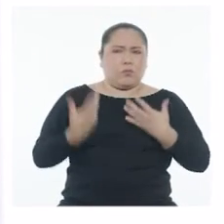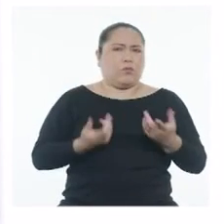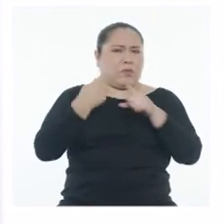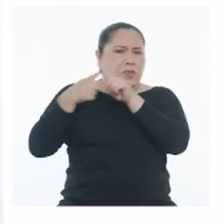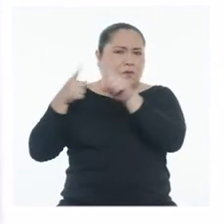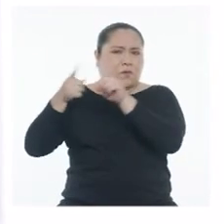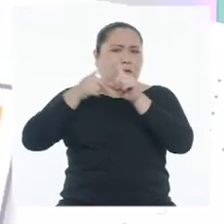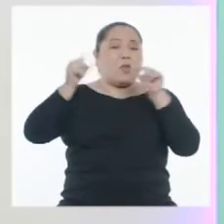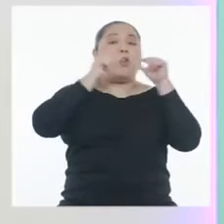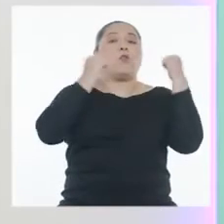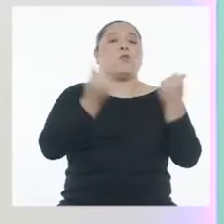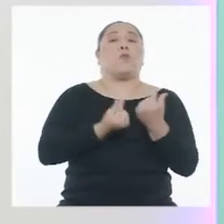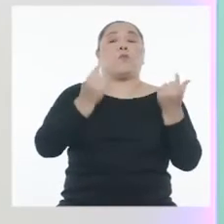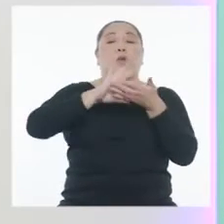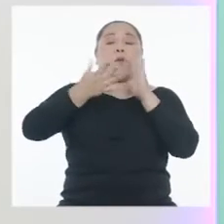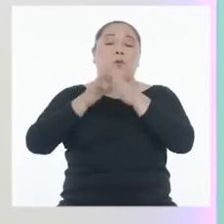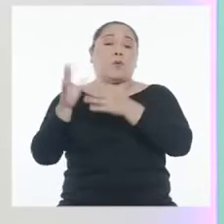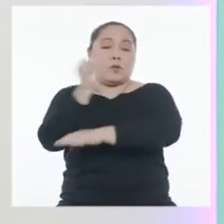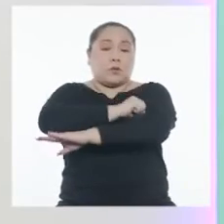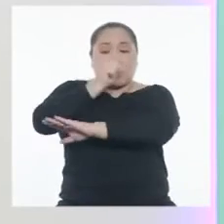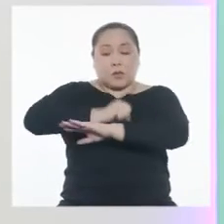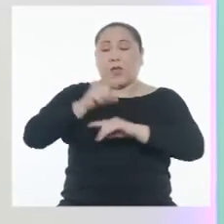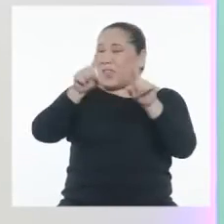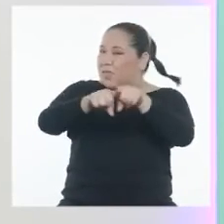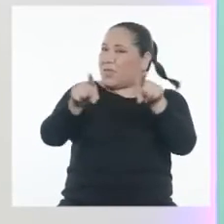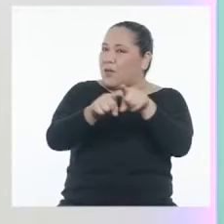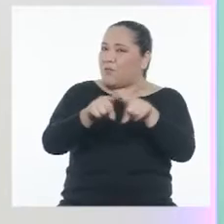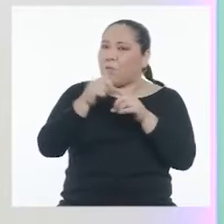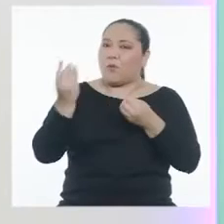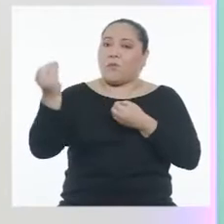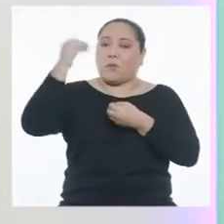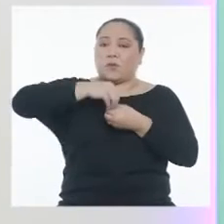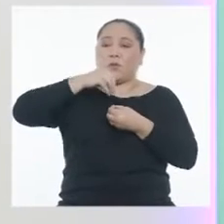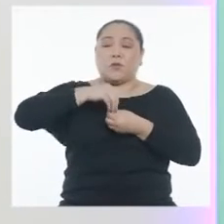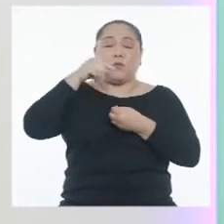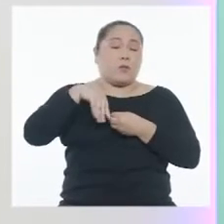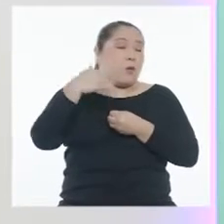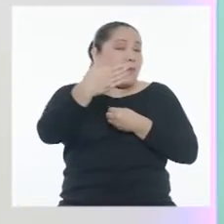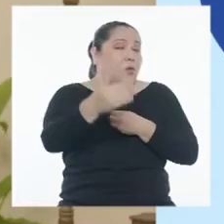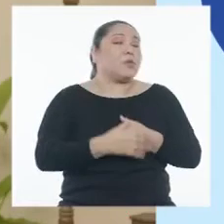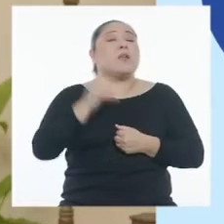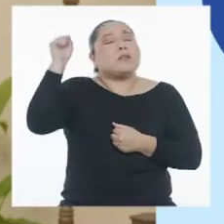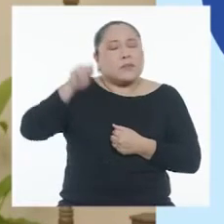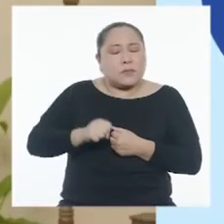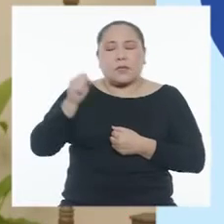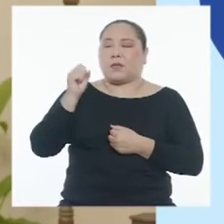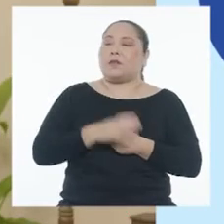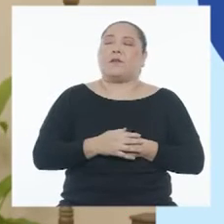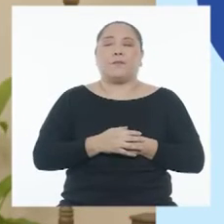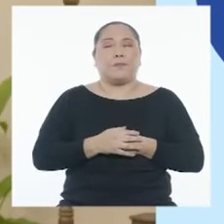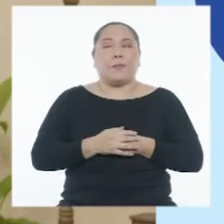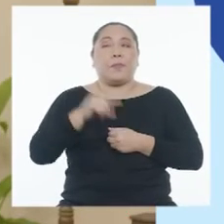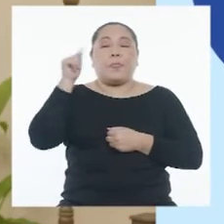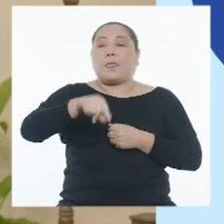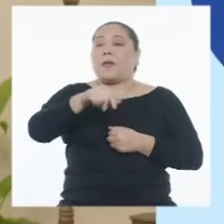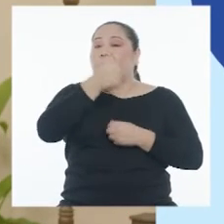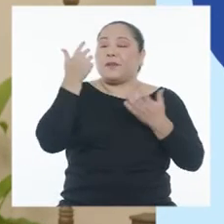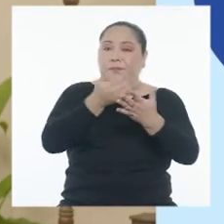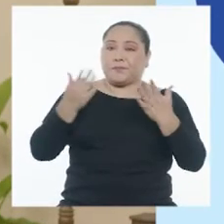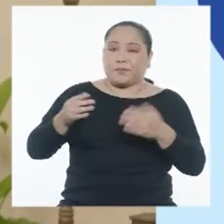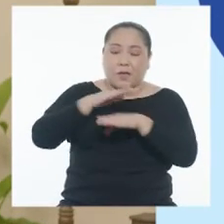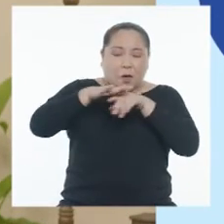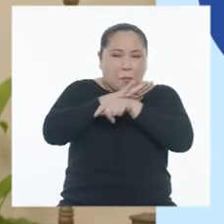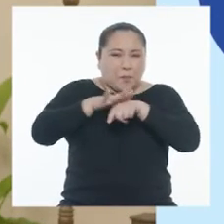una gran variedad de grupos de población indígena. Deberían también ser considerados una prioridad, ¿no? Totalmente de acuerdo. Algo